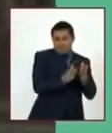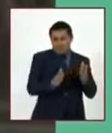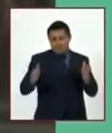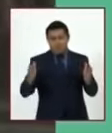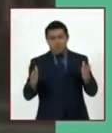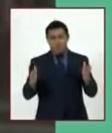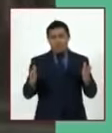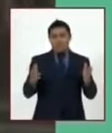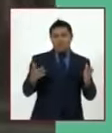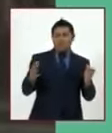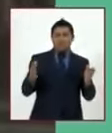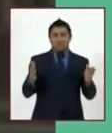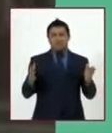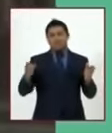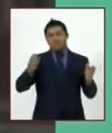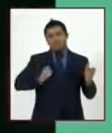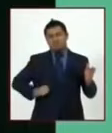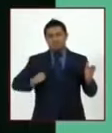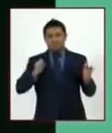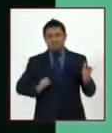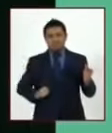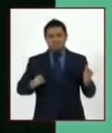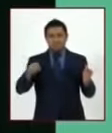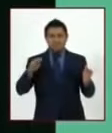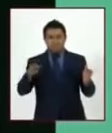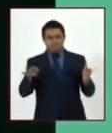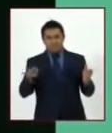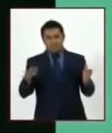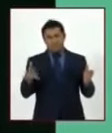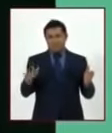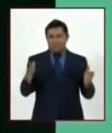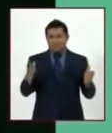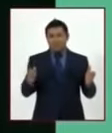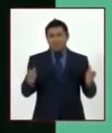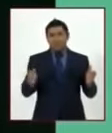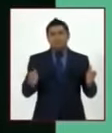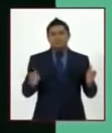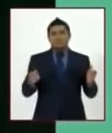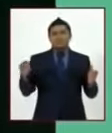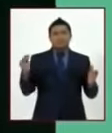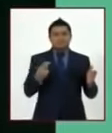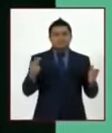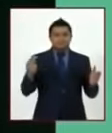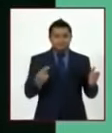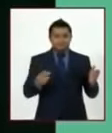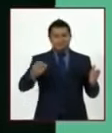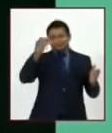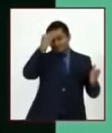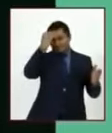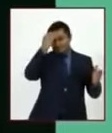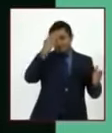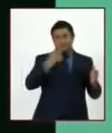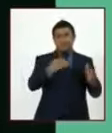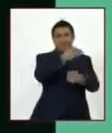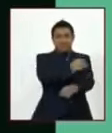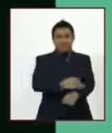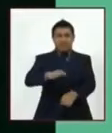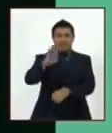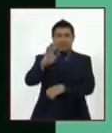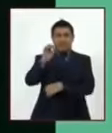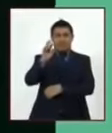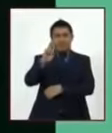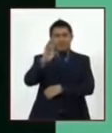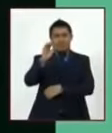primeros 25-30 años del siglo XIX, hay que partir del ascenso de la dinastía de los Borbones al cargo de